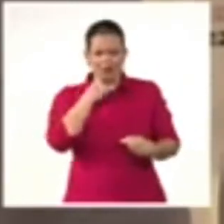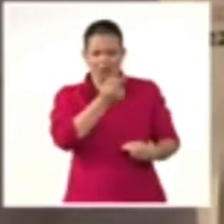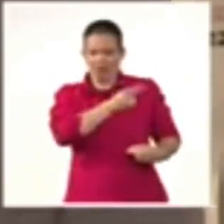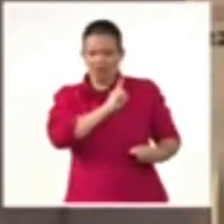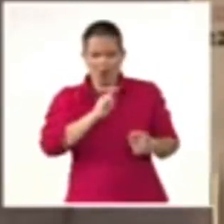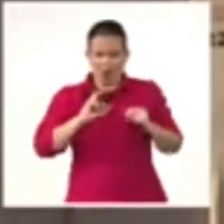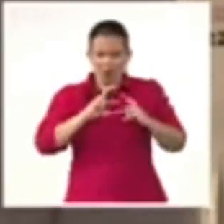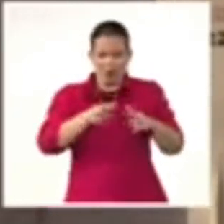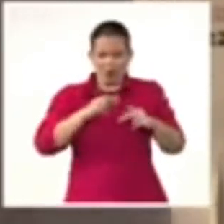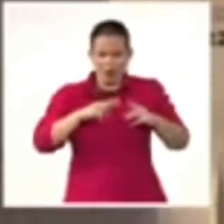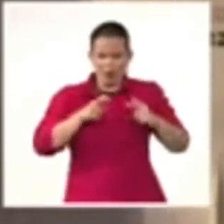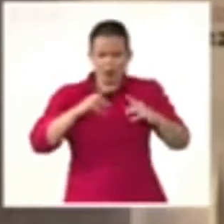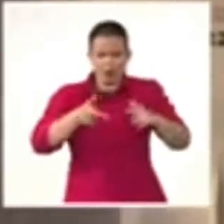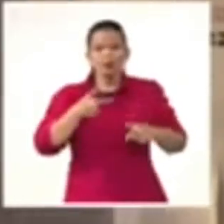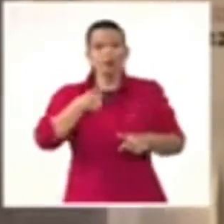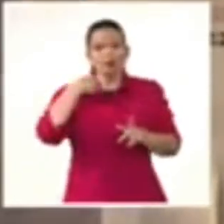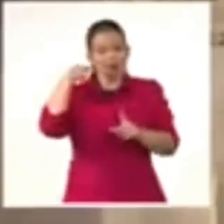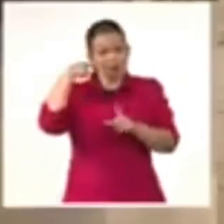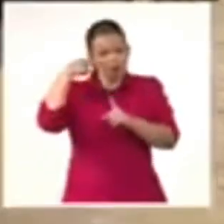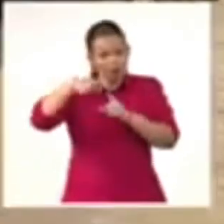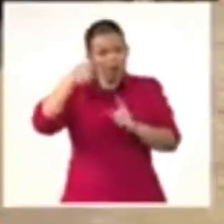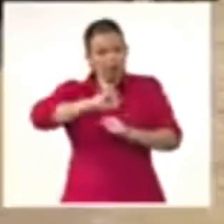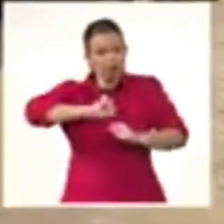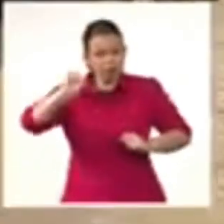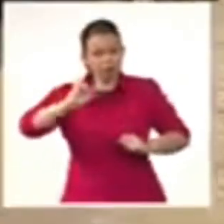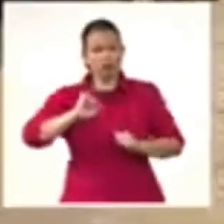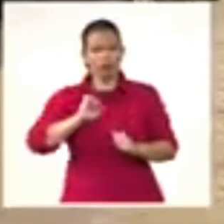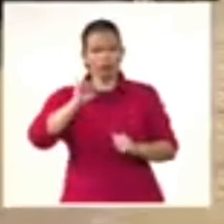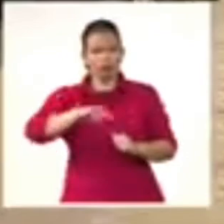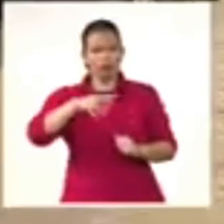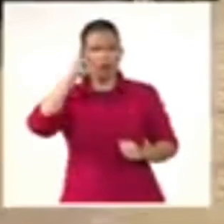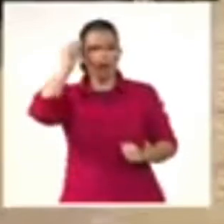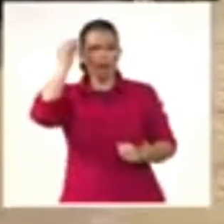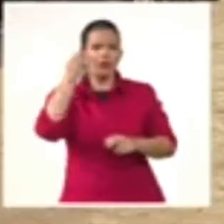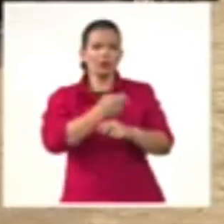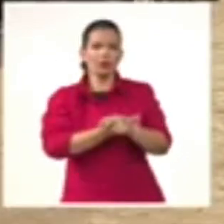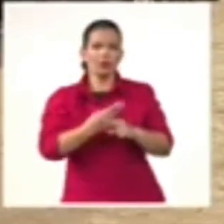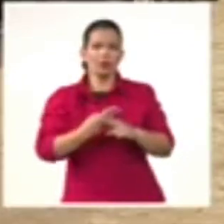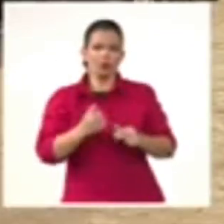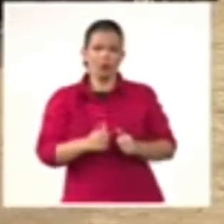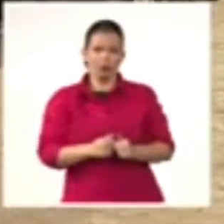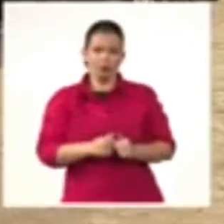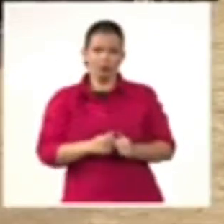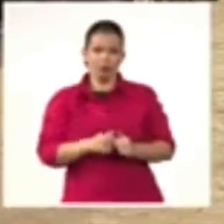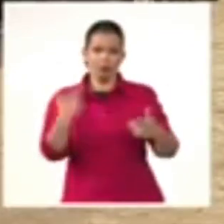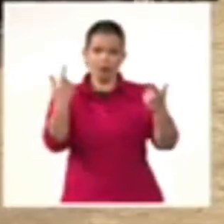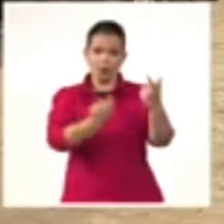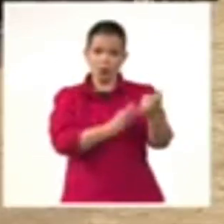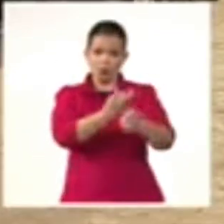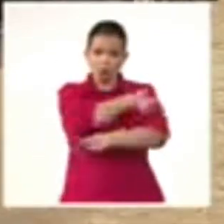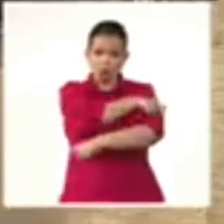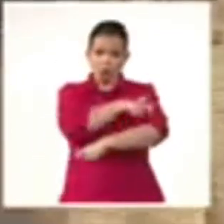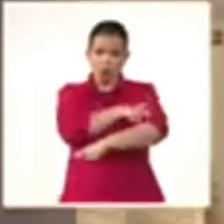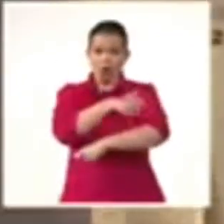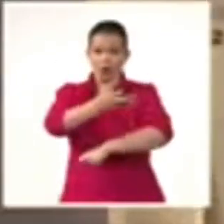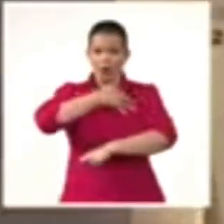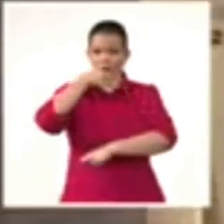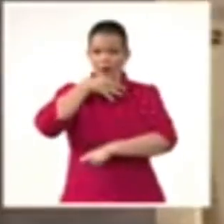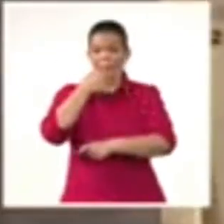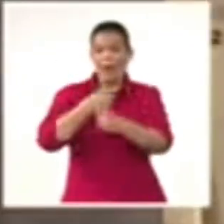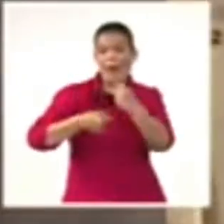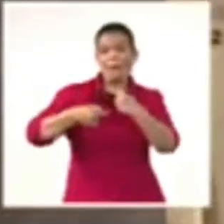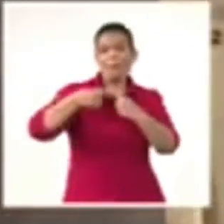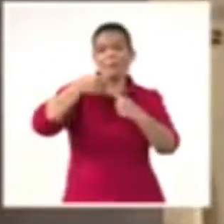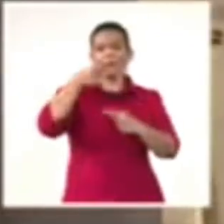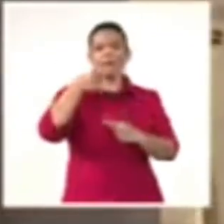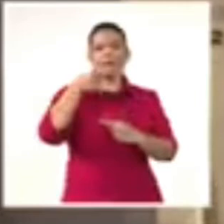gran enseñanza de nuestra historia. El asalto al Moncada puede decirse que constituía el primer